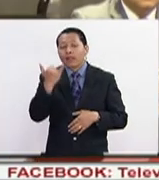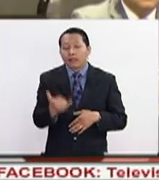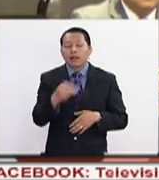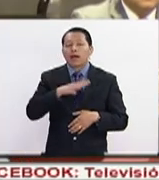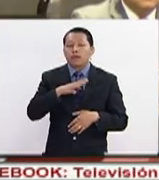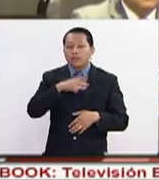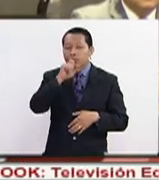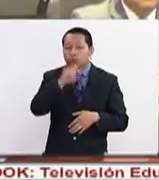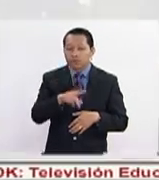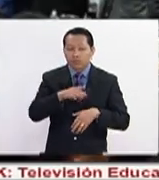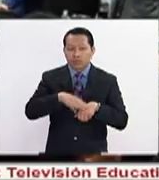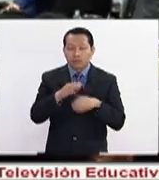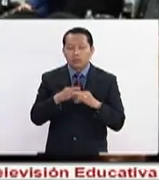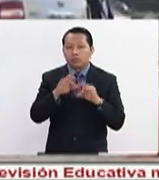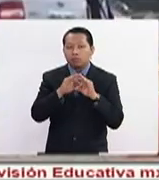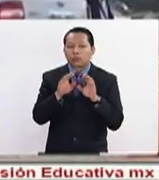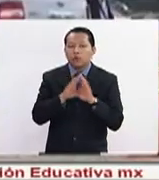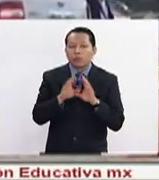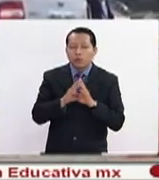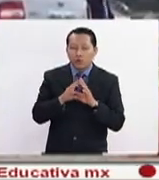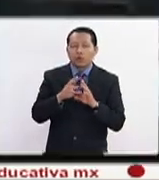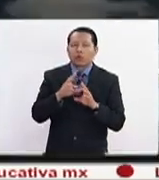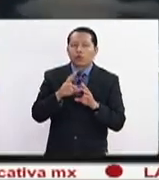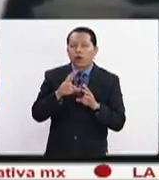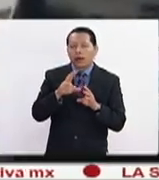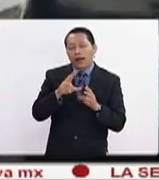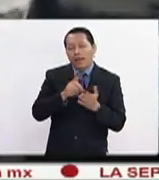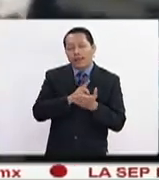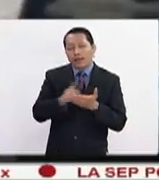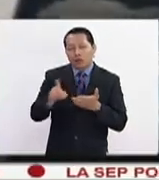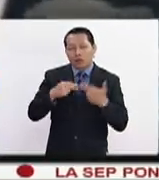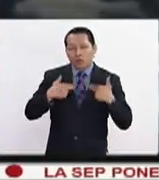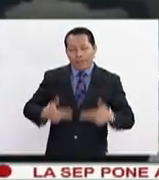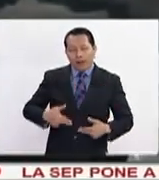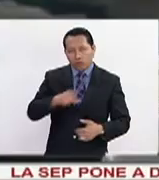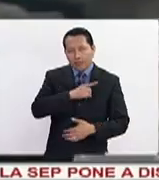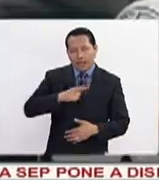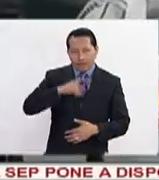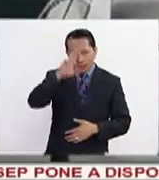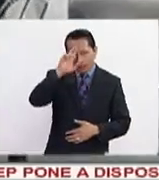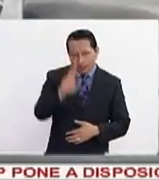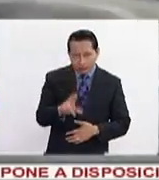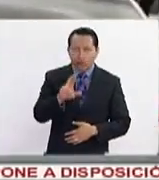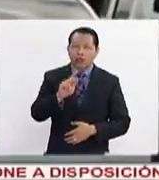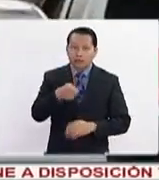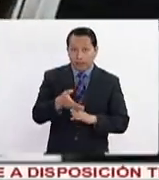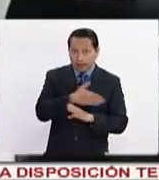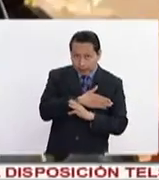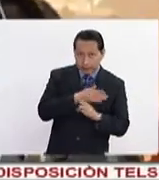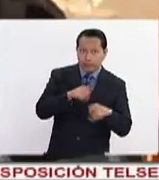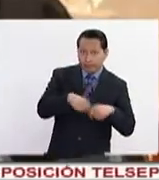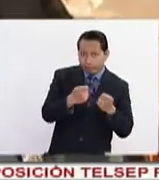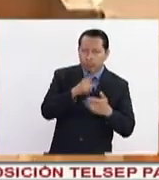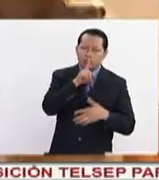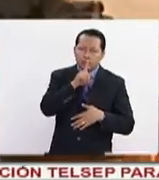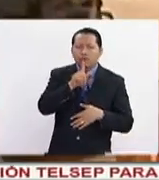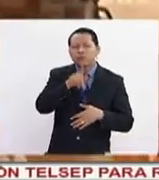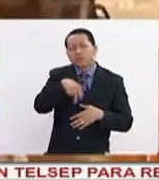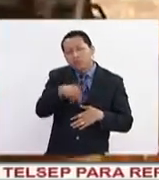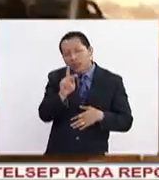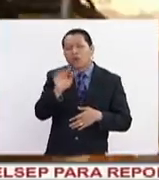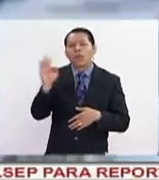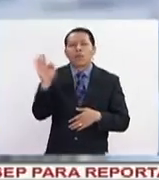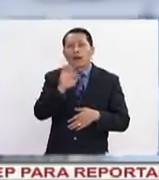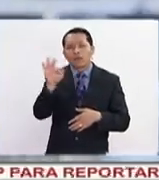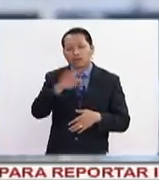se subraya la no violación de los derechos humanos. No estoy diciendo que hasta el momento haya habido, pero en el caso que